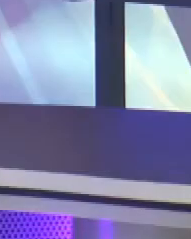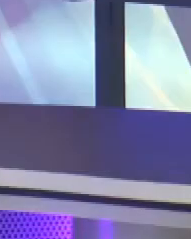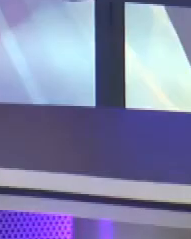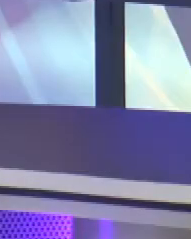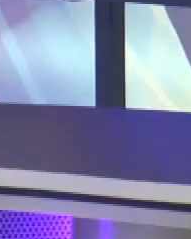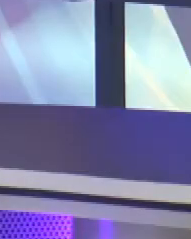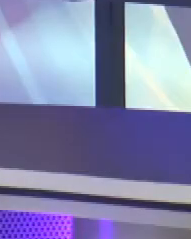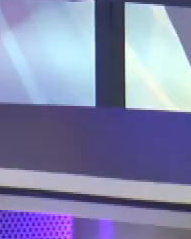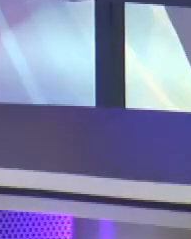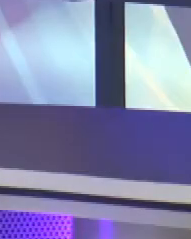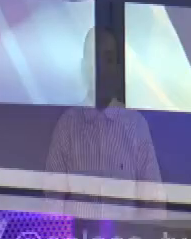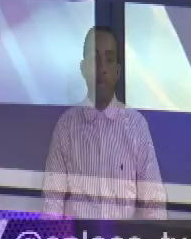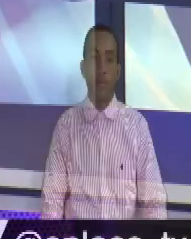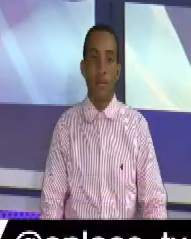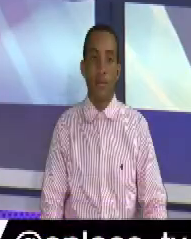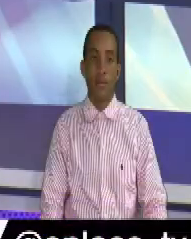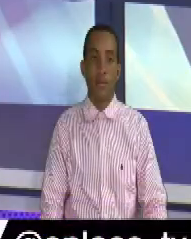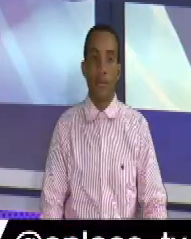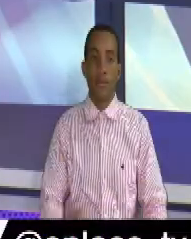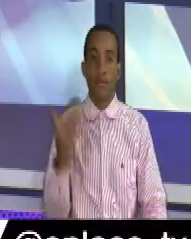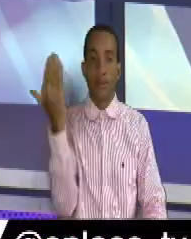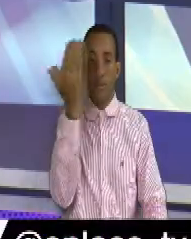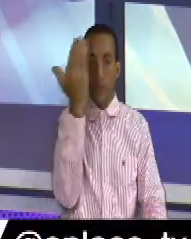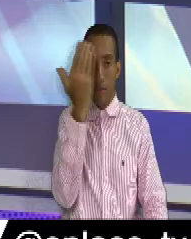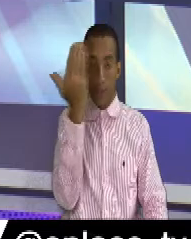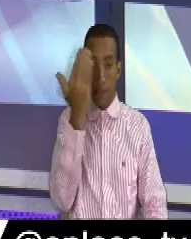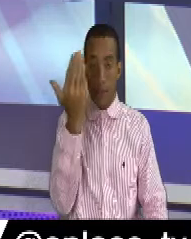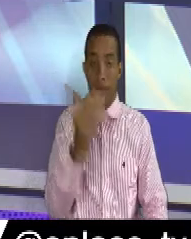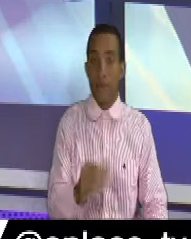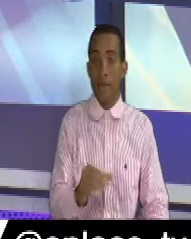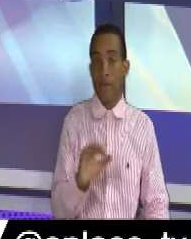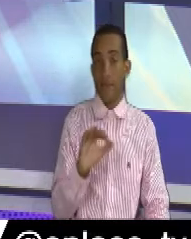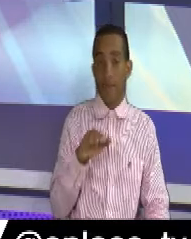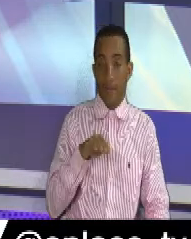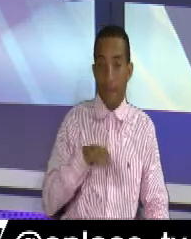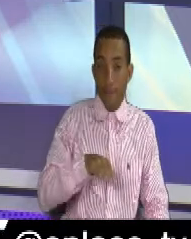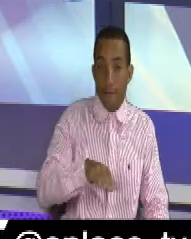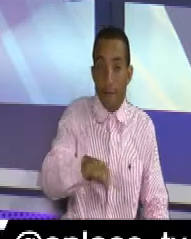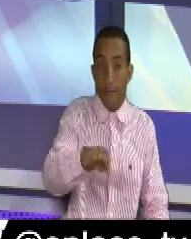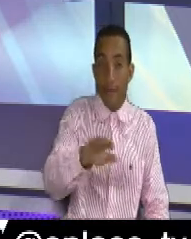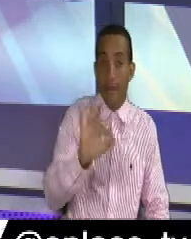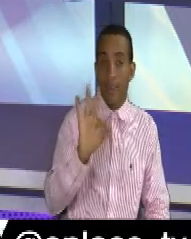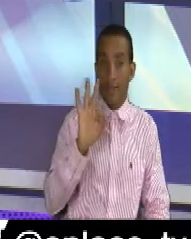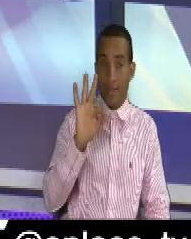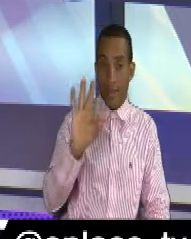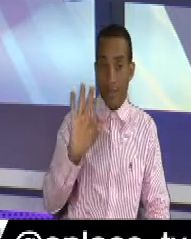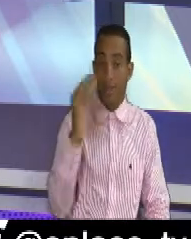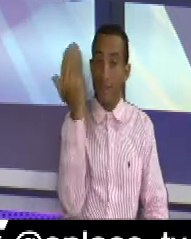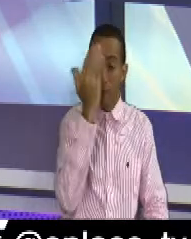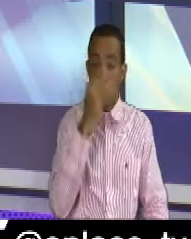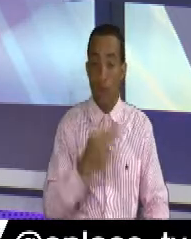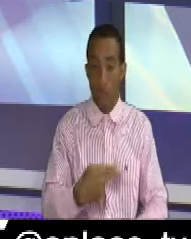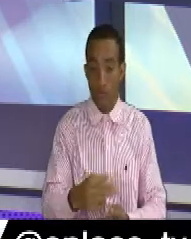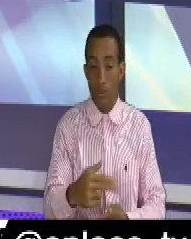Cars 3 ya está en cartelera y es la película recomendada de Enlace Noticias para este fin de semana.